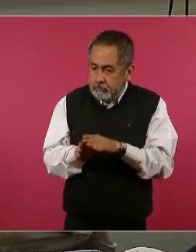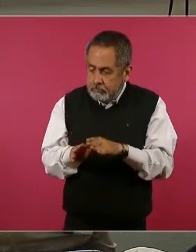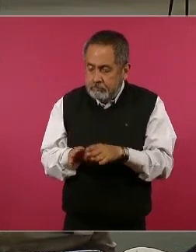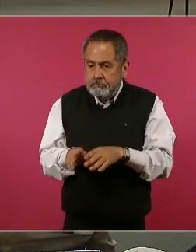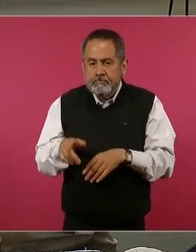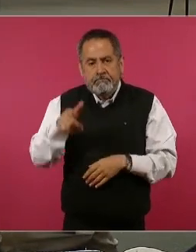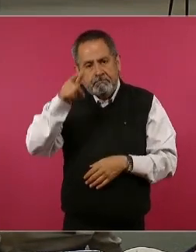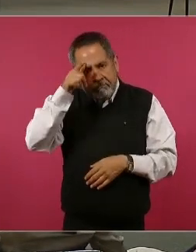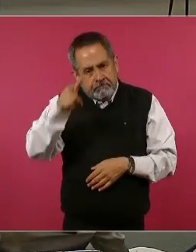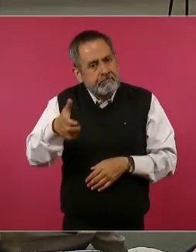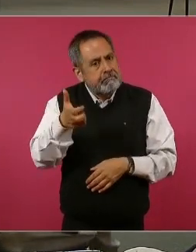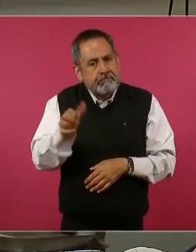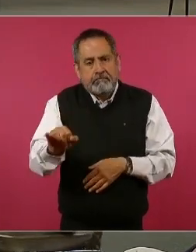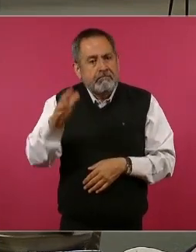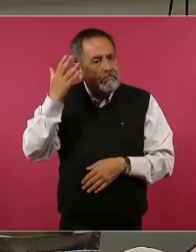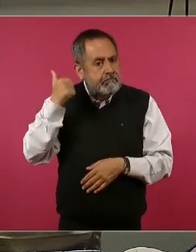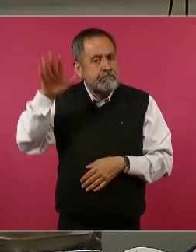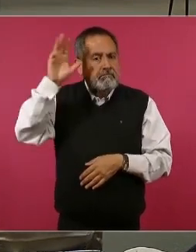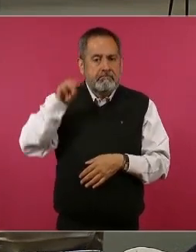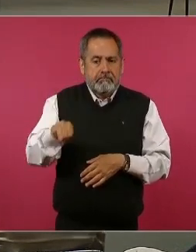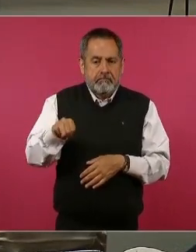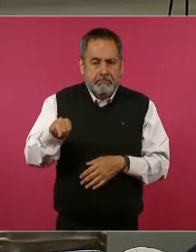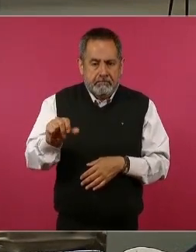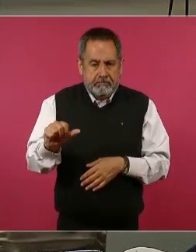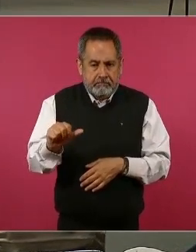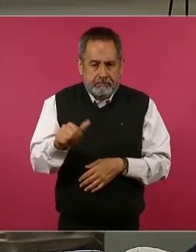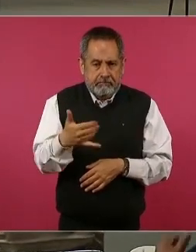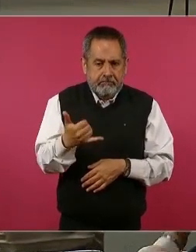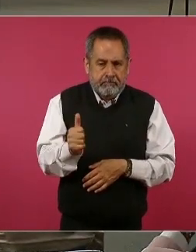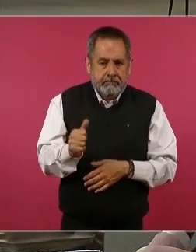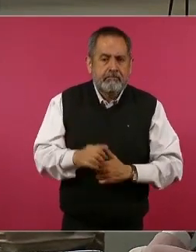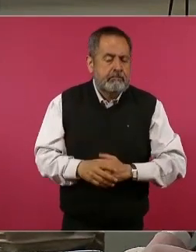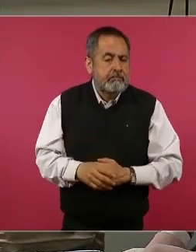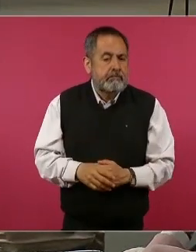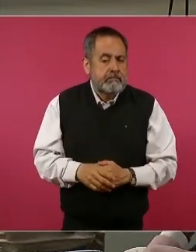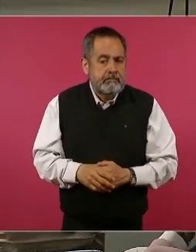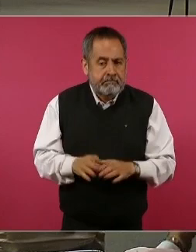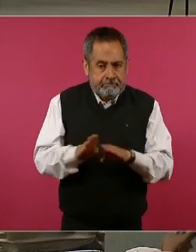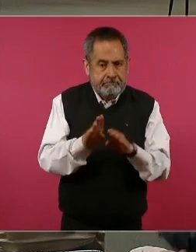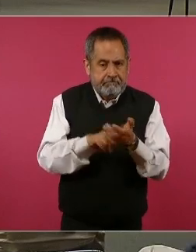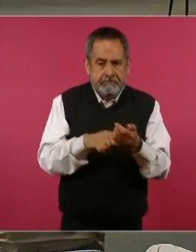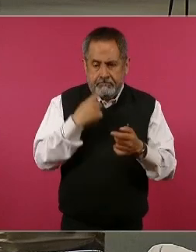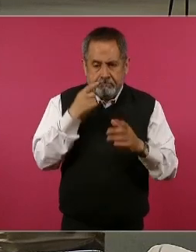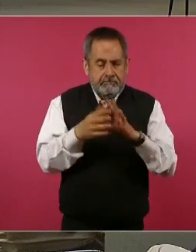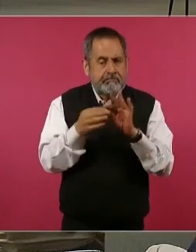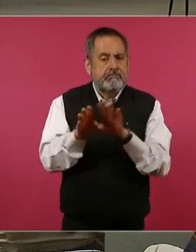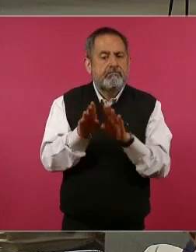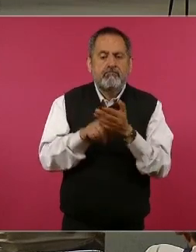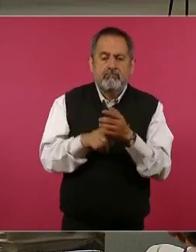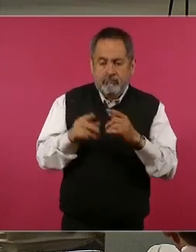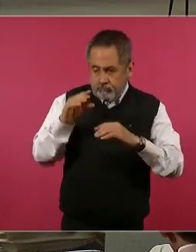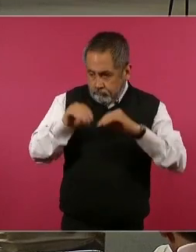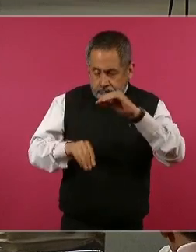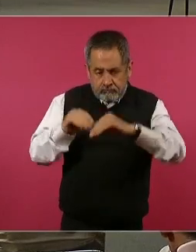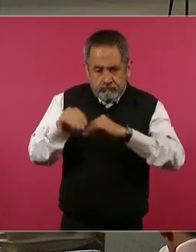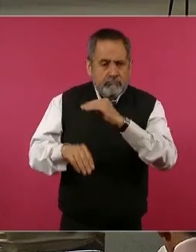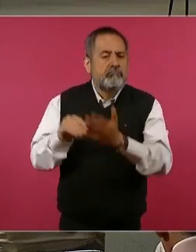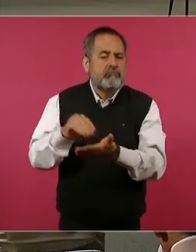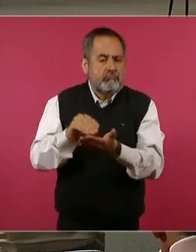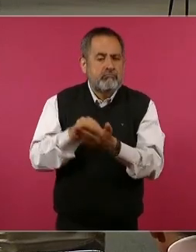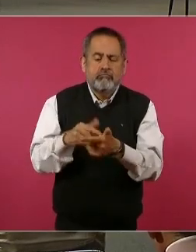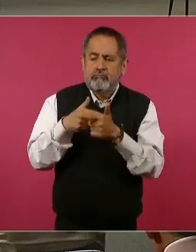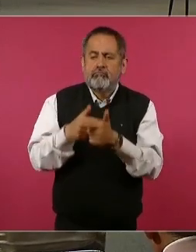mayas. En lo que se refiere al programa de mejoramiento de zonas arqueológicas, seguimos